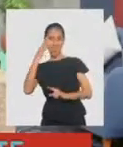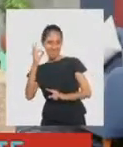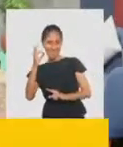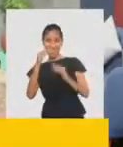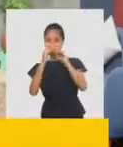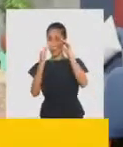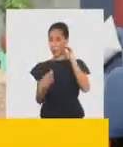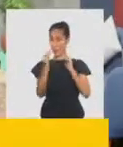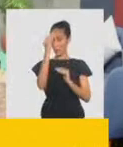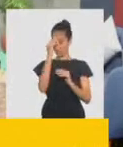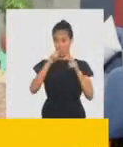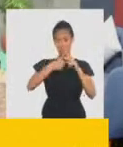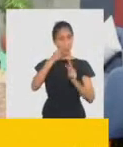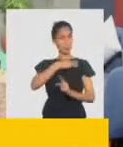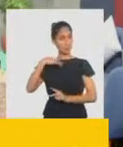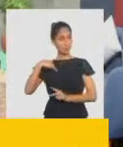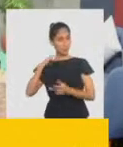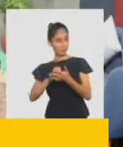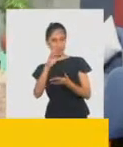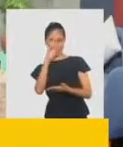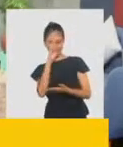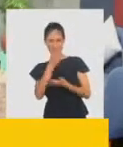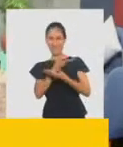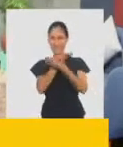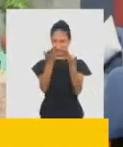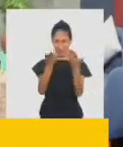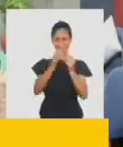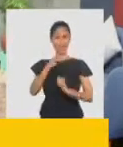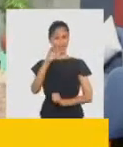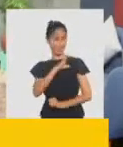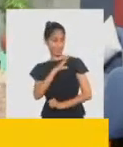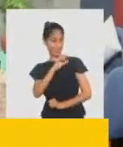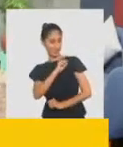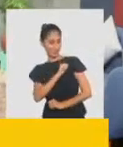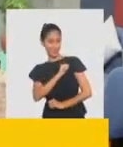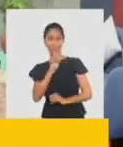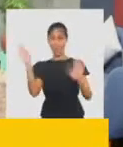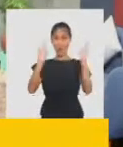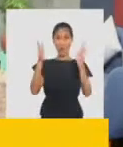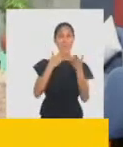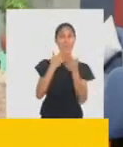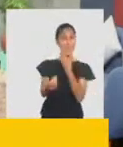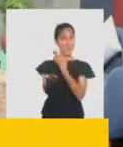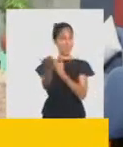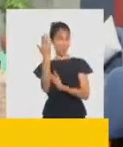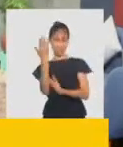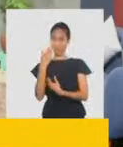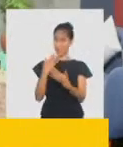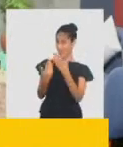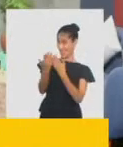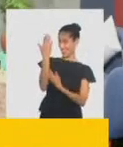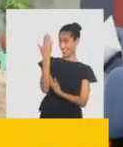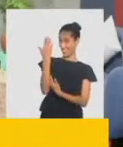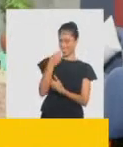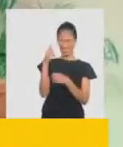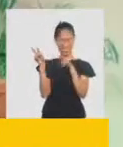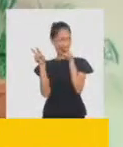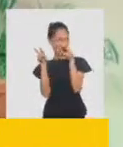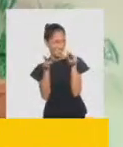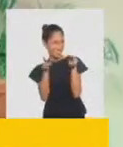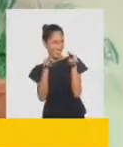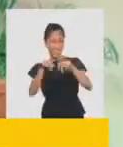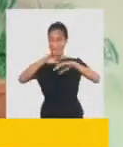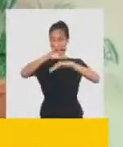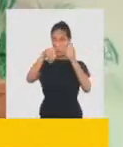En Casa, una iniciativa del Ministerio de Educación para la promo del Bicentenario. Hola, good morning. Good morning. Como